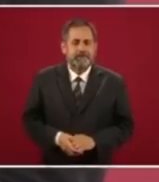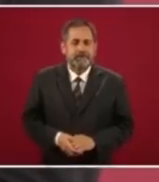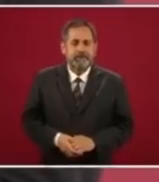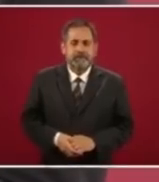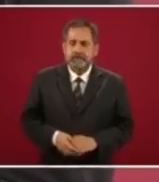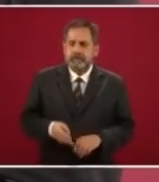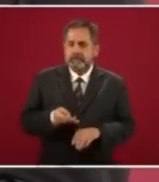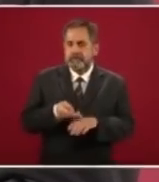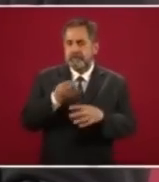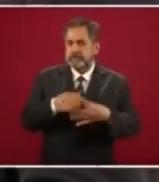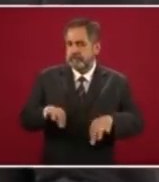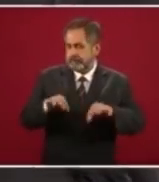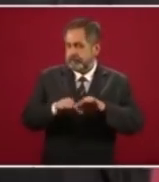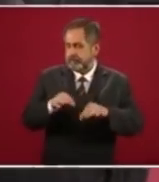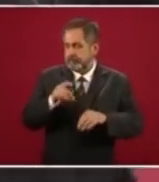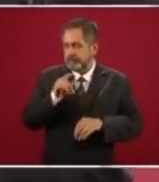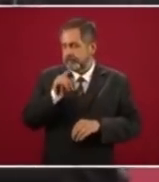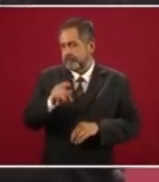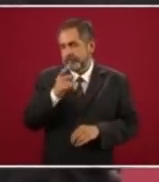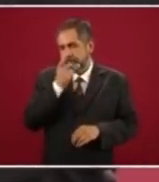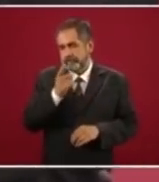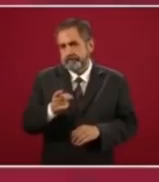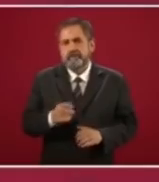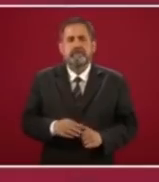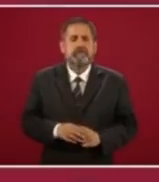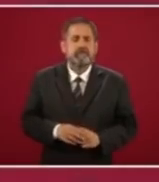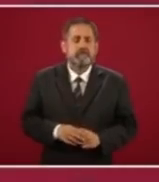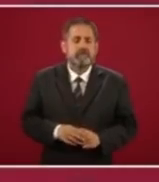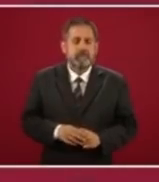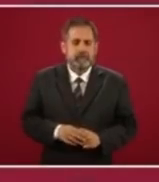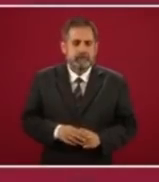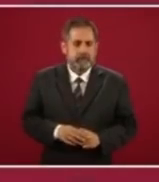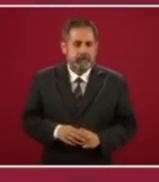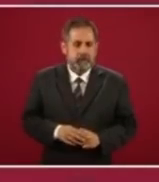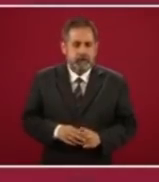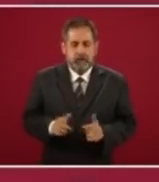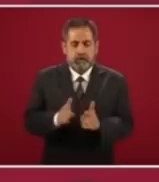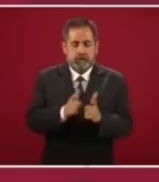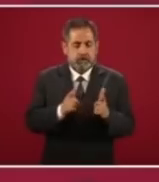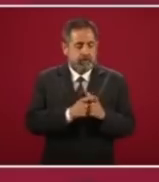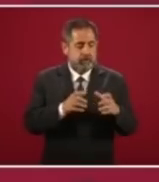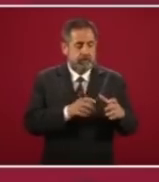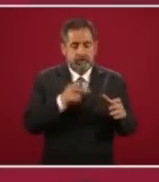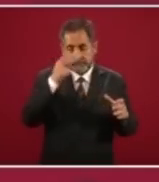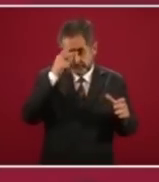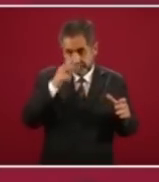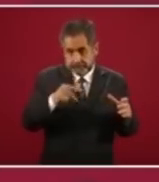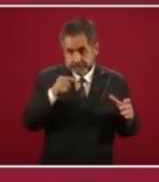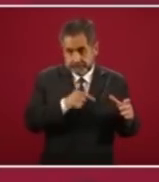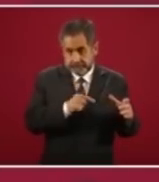es importante el que el Grupo México